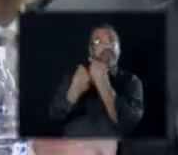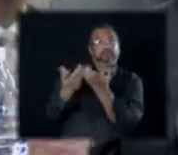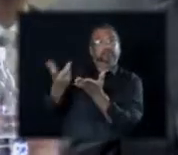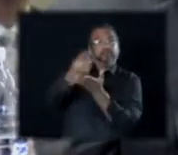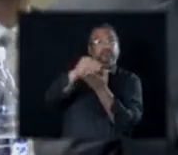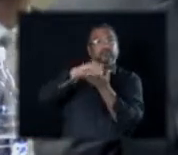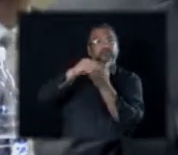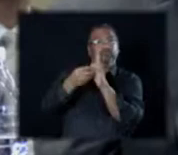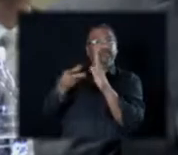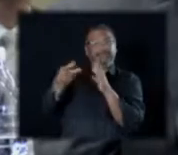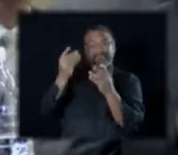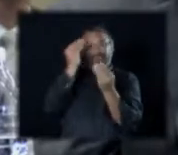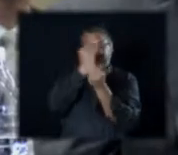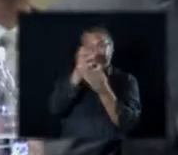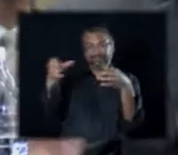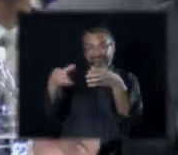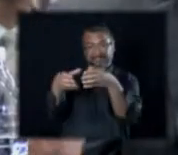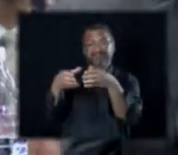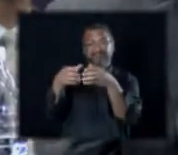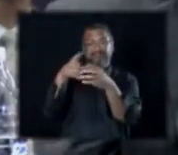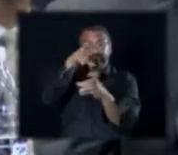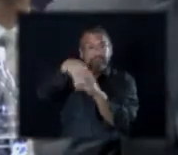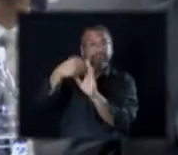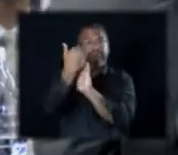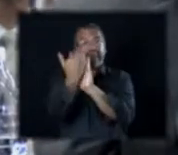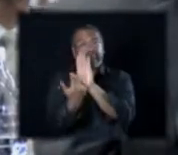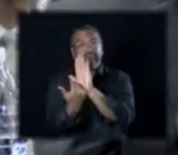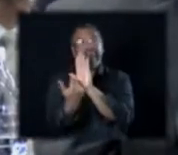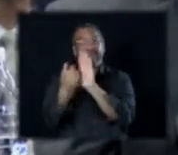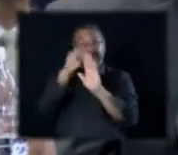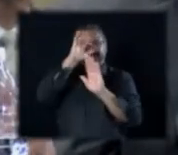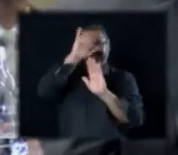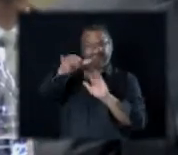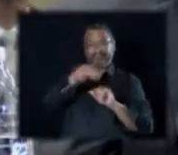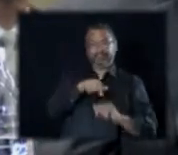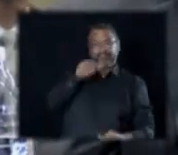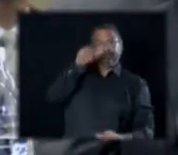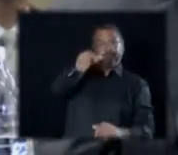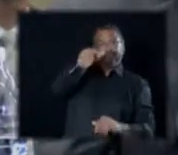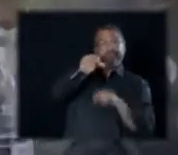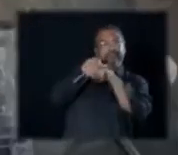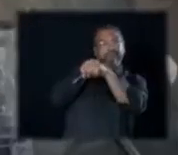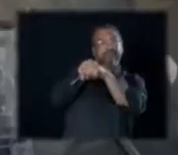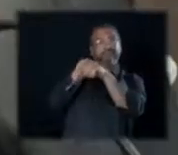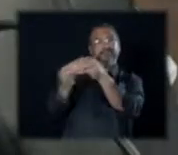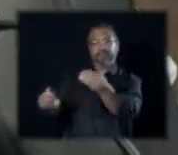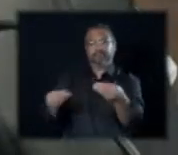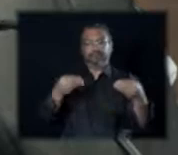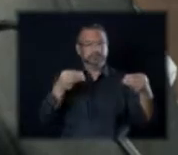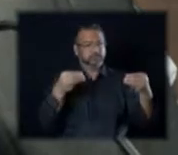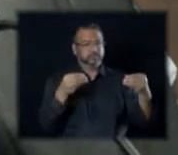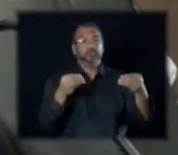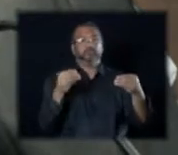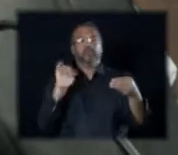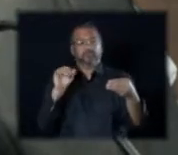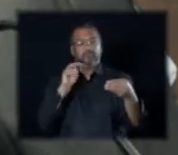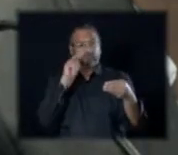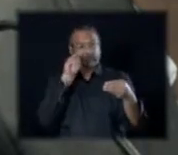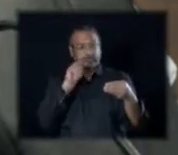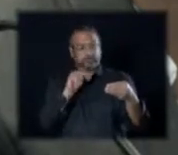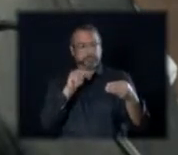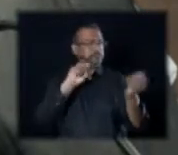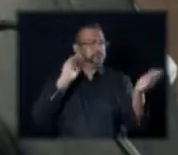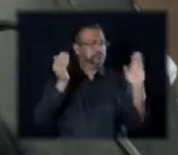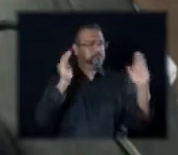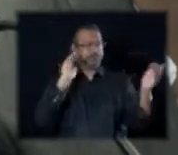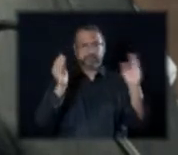presentarles reconciliaciones mensuales al Departamento de Hacienda. Ese es el proceso que nosotros llevamos a cabo para asegurarnos